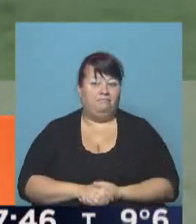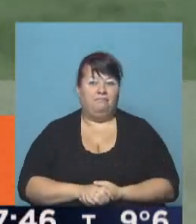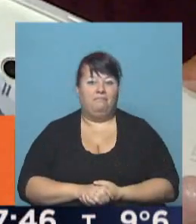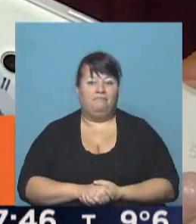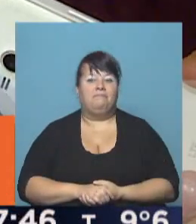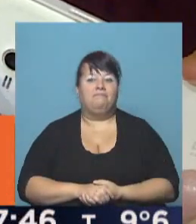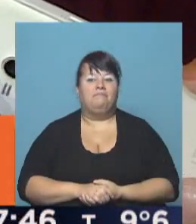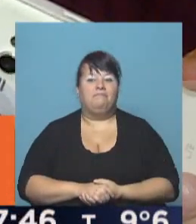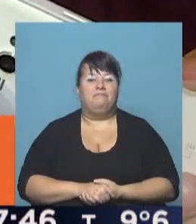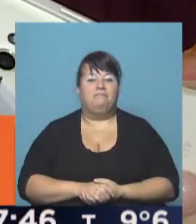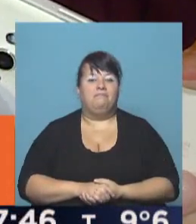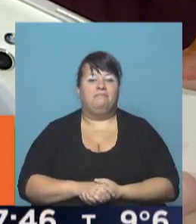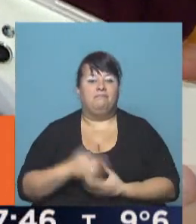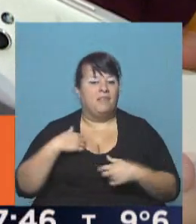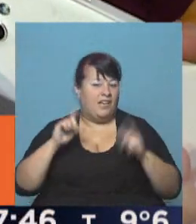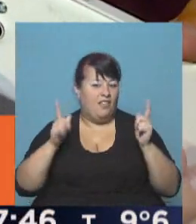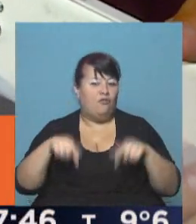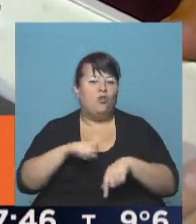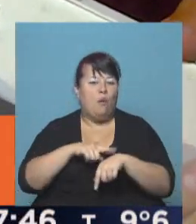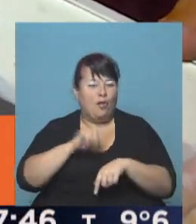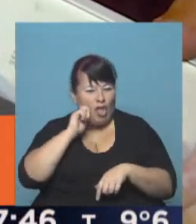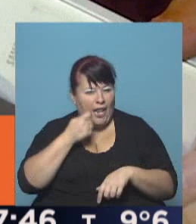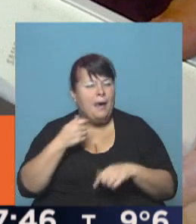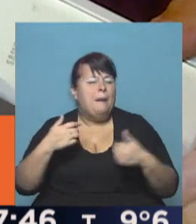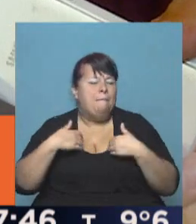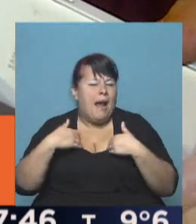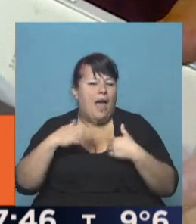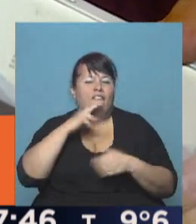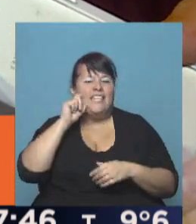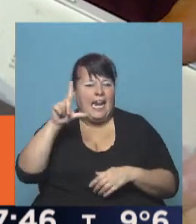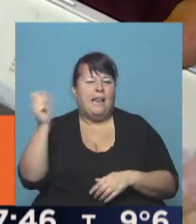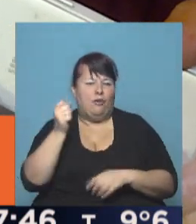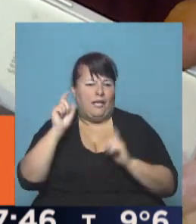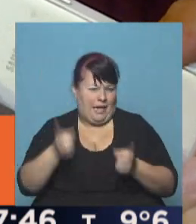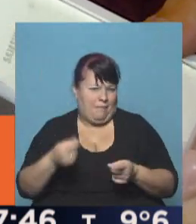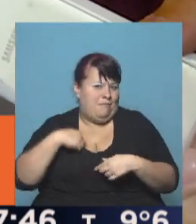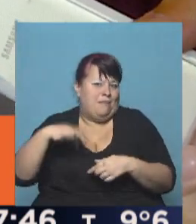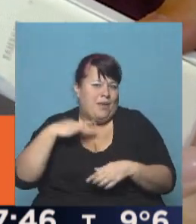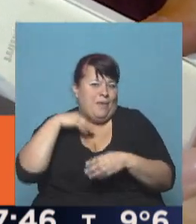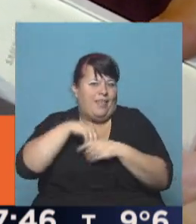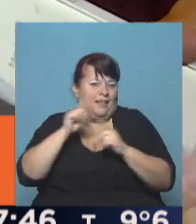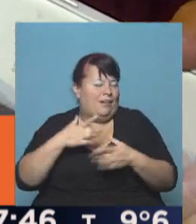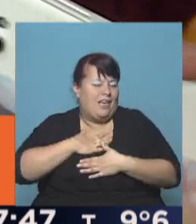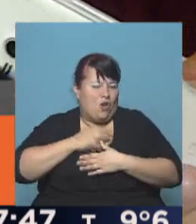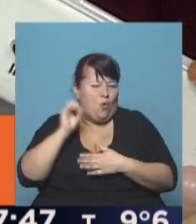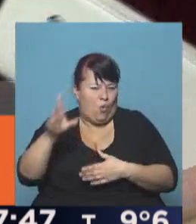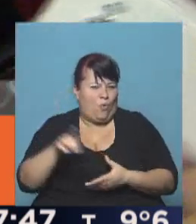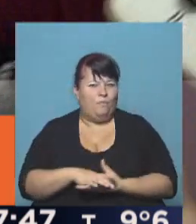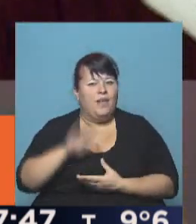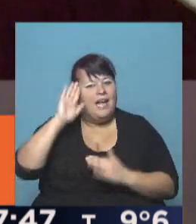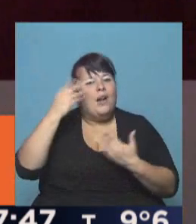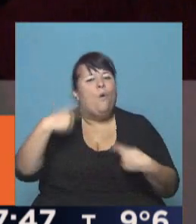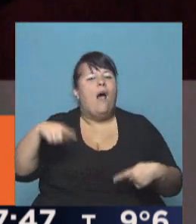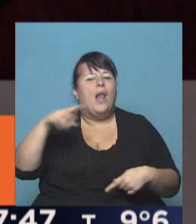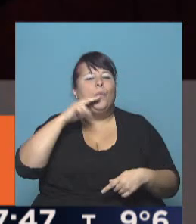Bueno, estamos disfrutando un momento muy lindo, pero para mí Villarreal es importante, es parte de mi vida y lo quiero mucho al club. ¿Qué recuerdo